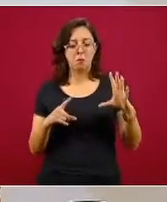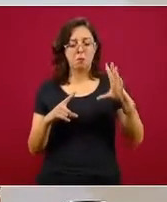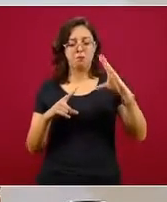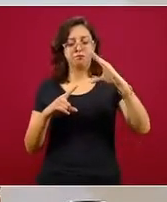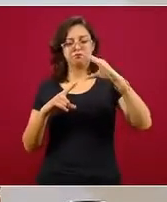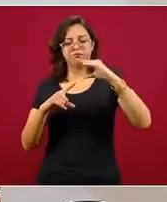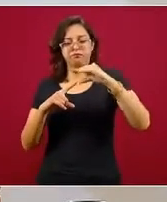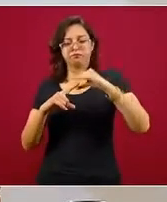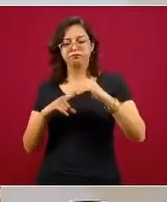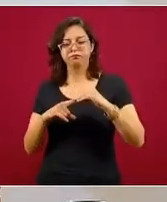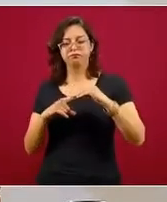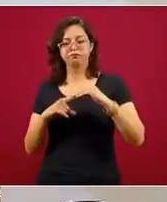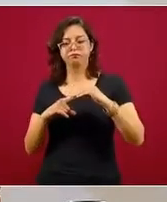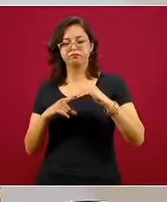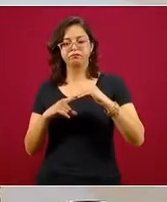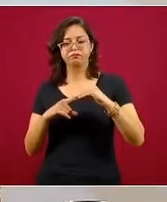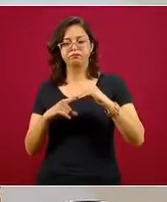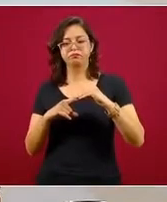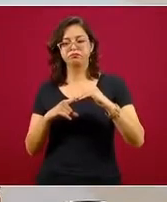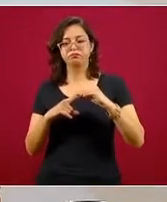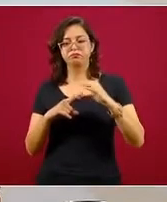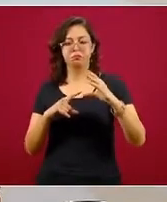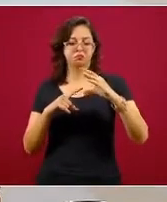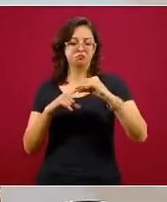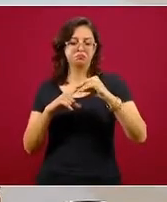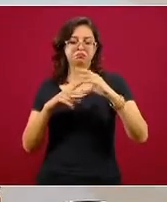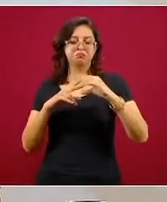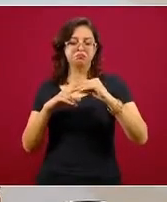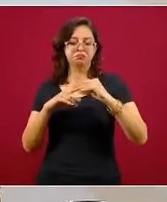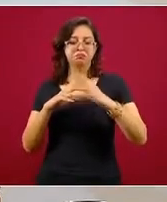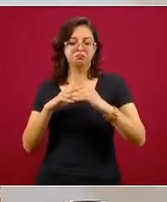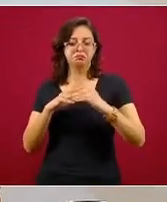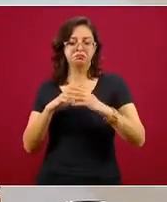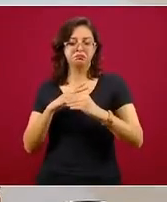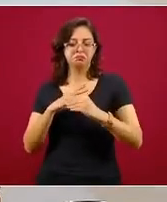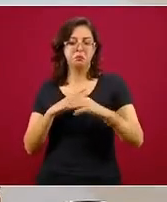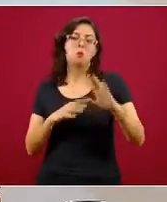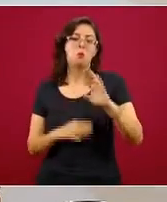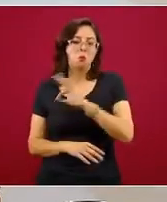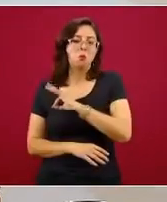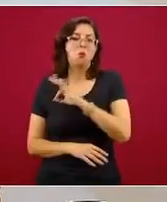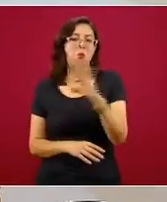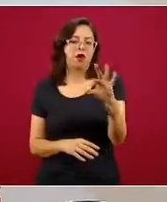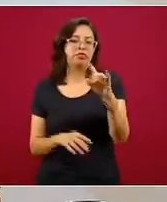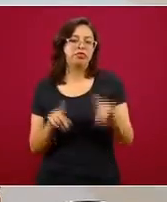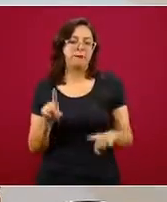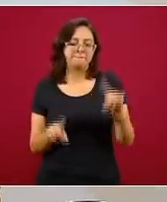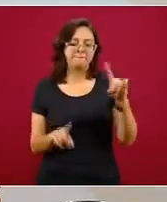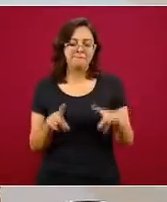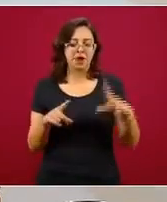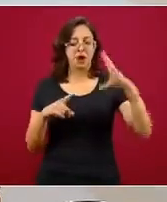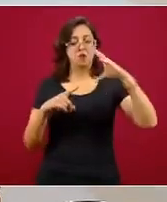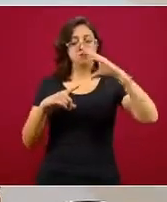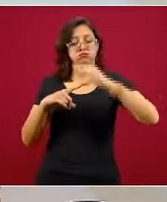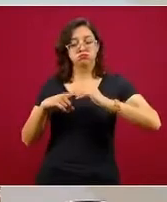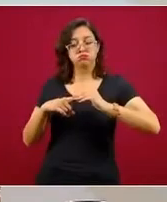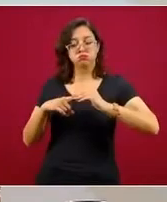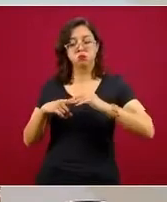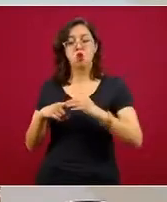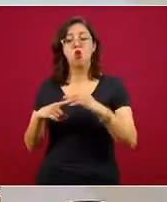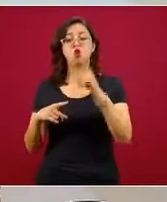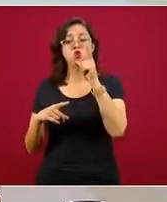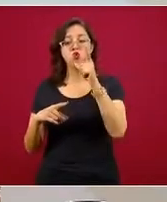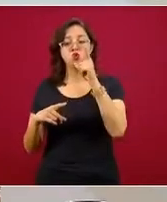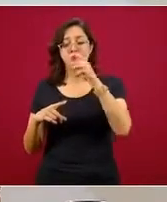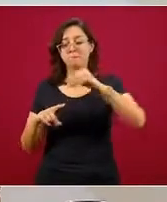dedos, generalmente el índice, se puede poner en otros, de acuerdo a las especificaciones técnicas, y produce una señal de luz